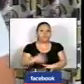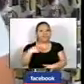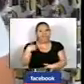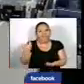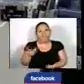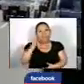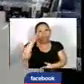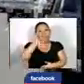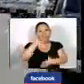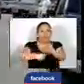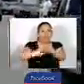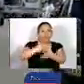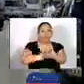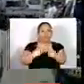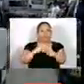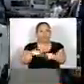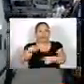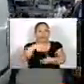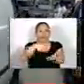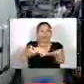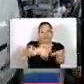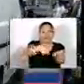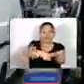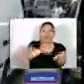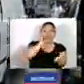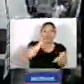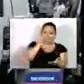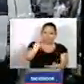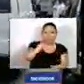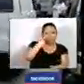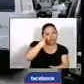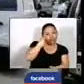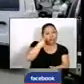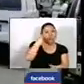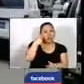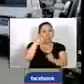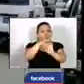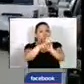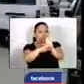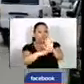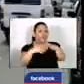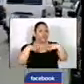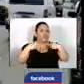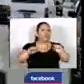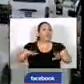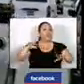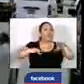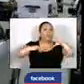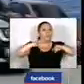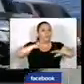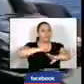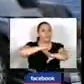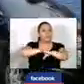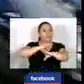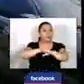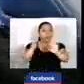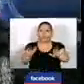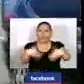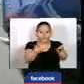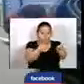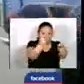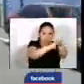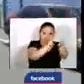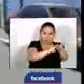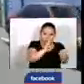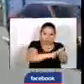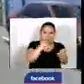adelante. Sin embargo, la municipalidad mencionó que se siguen tomando medidas para evitar los contagios por coronavirus, pero que no se tienen registro sobre